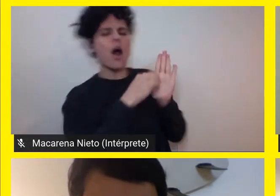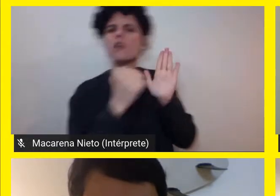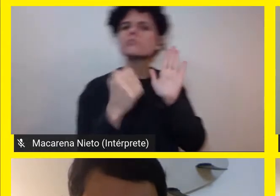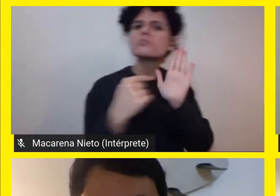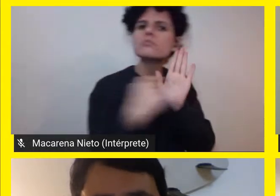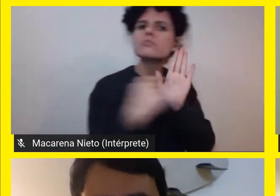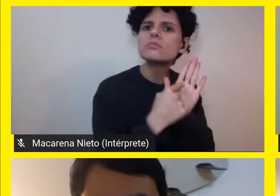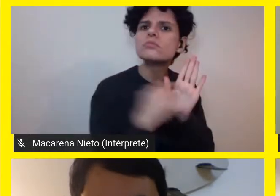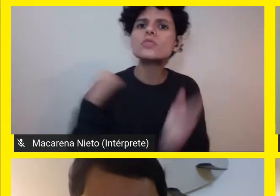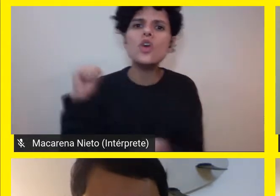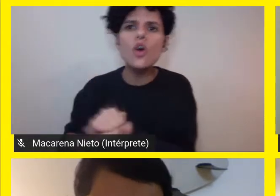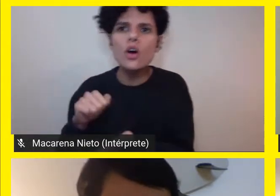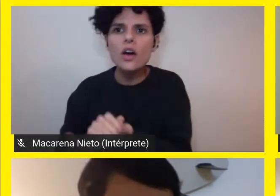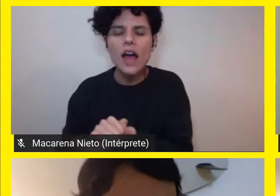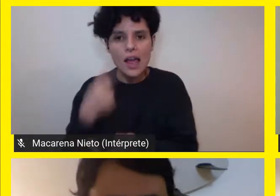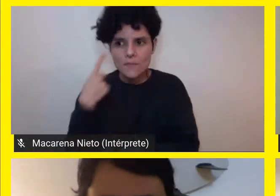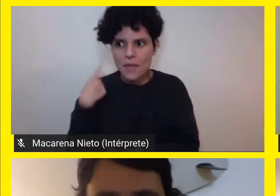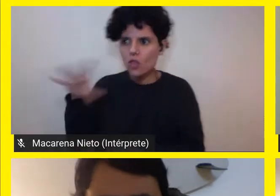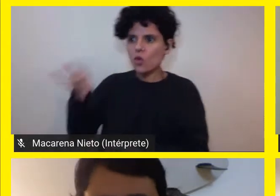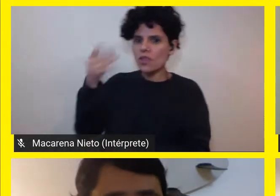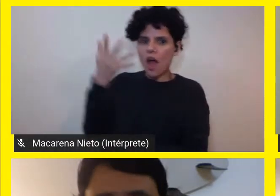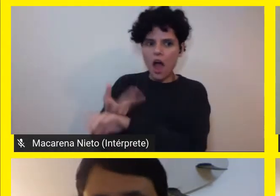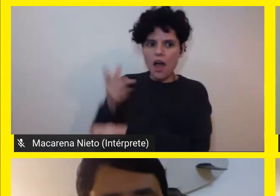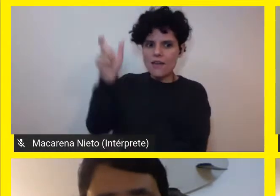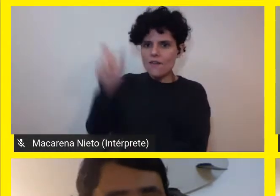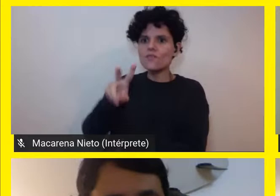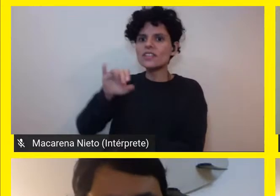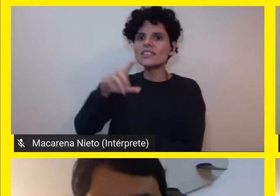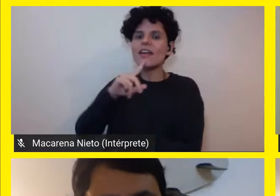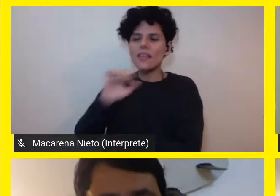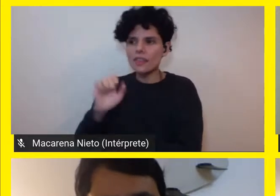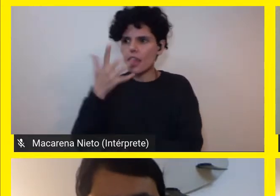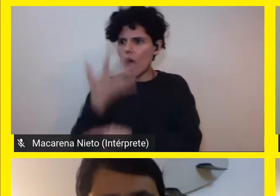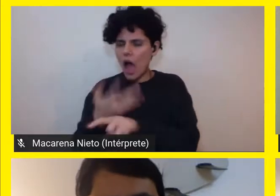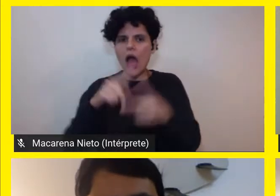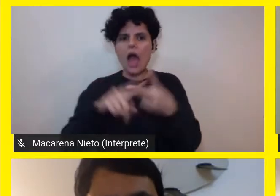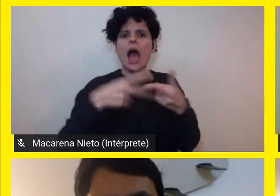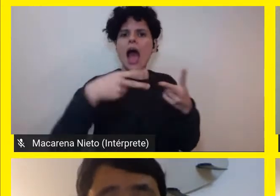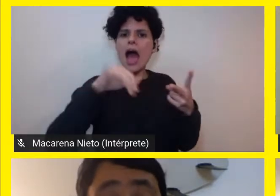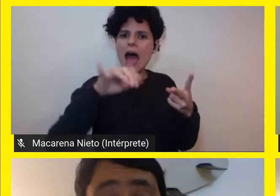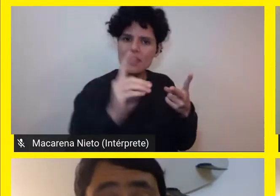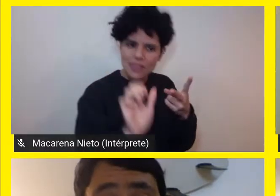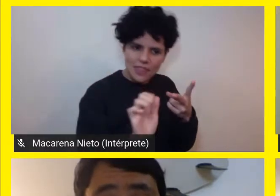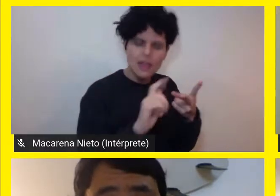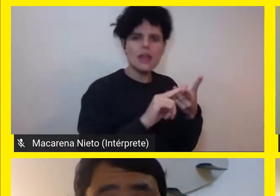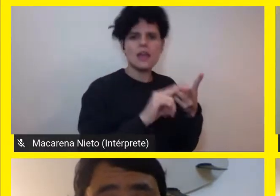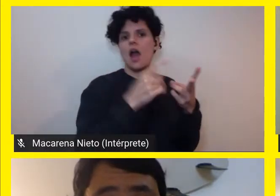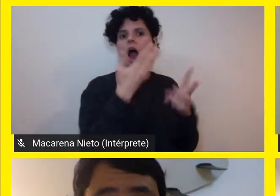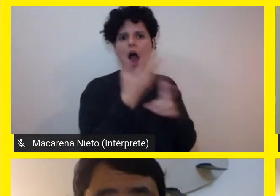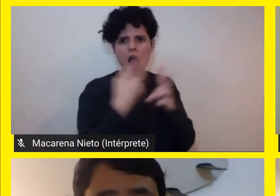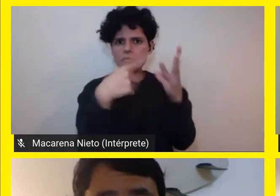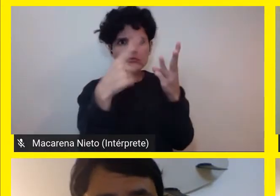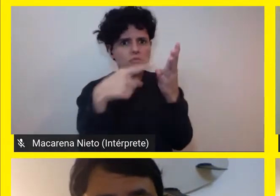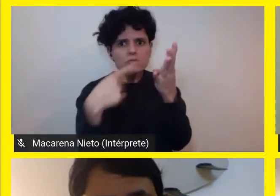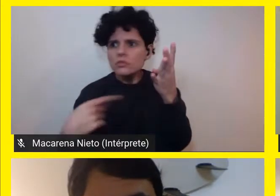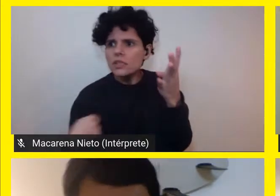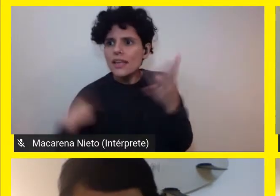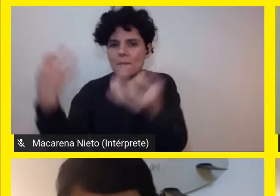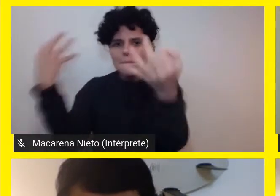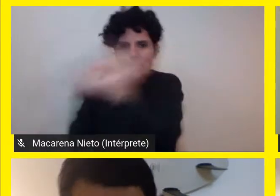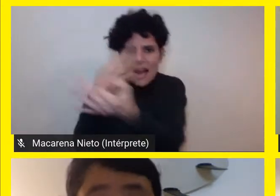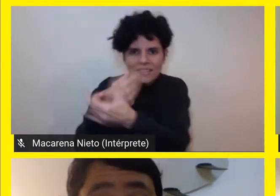más Vicentes, hay más Aidé, hay más Alicia Lira y personas que en definitiva hoy nos enseñan que tenemos que seguir adelante por